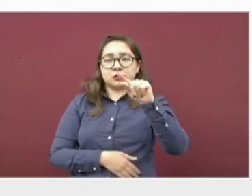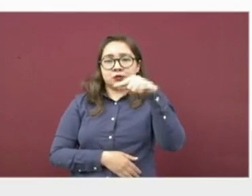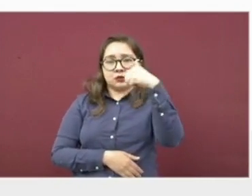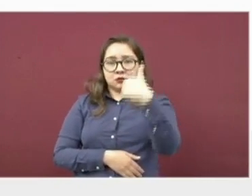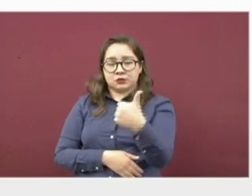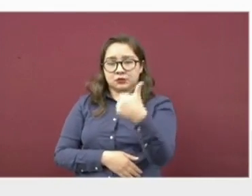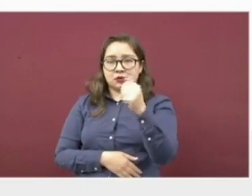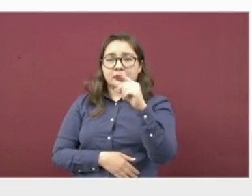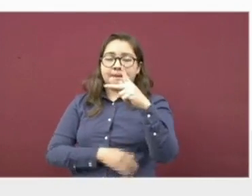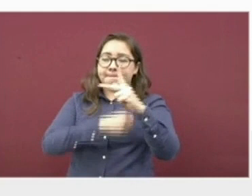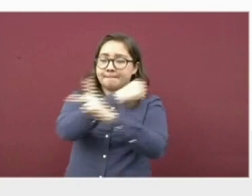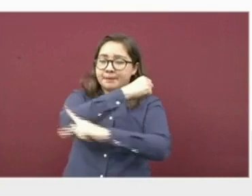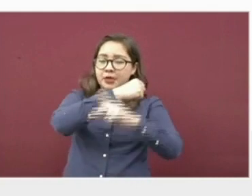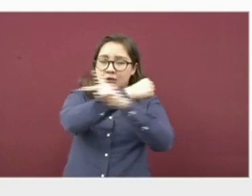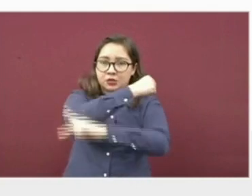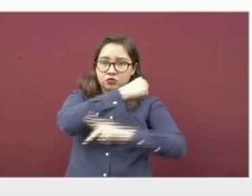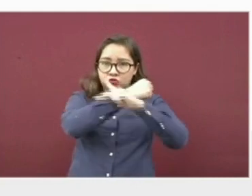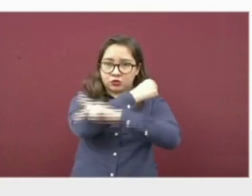276. Perote,